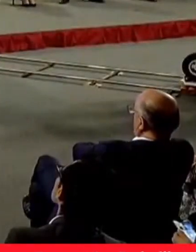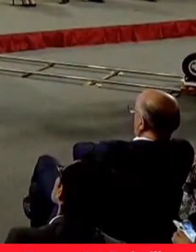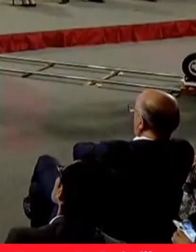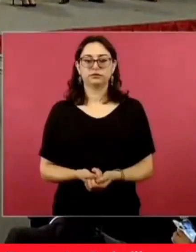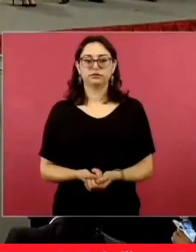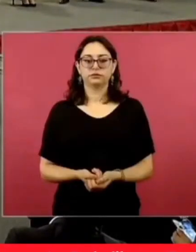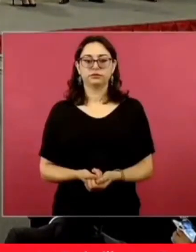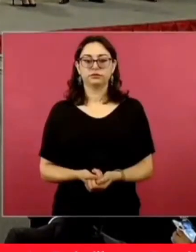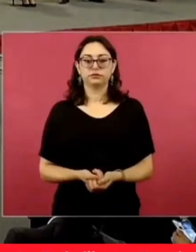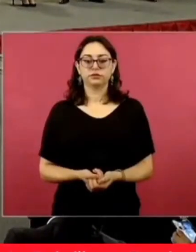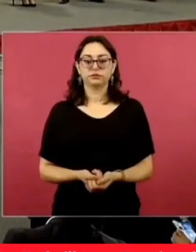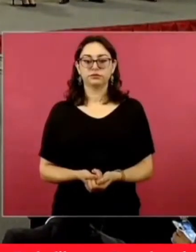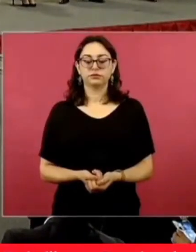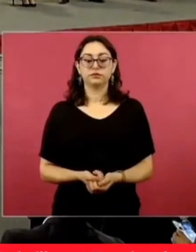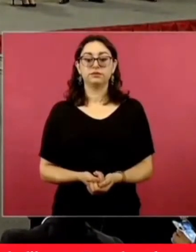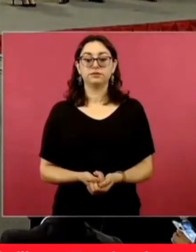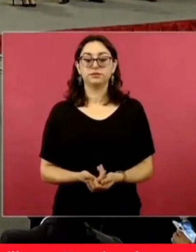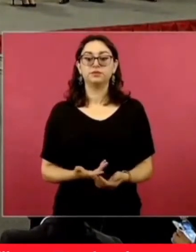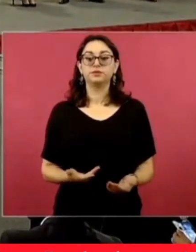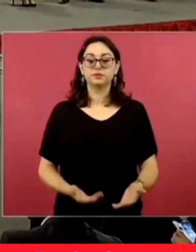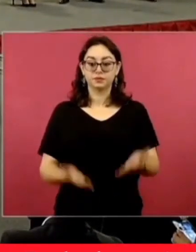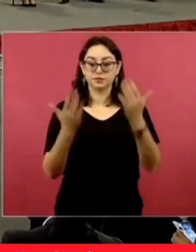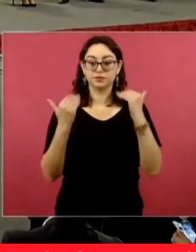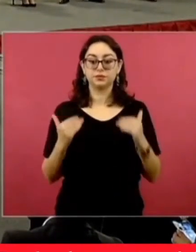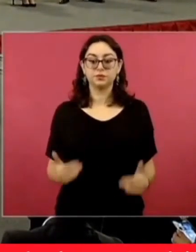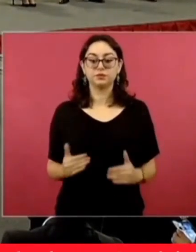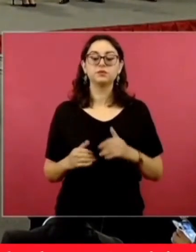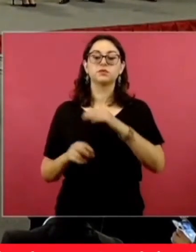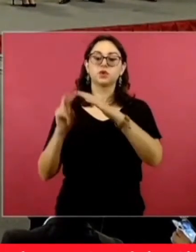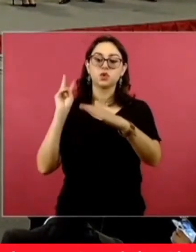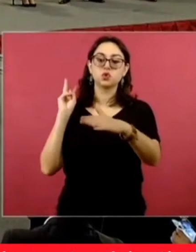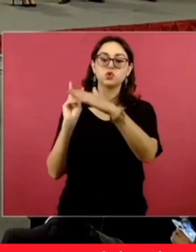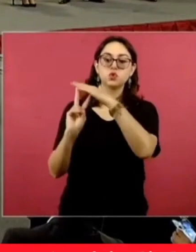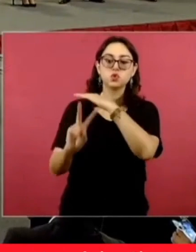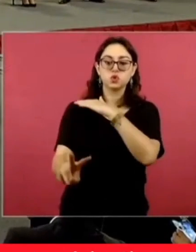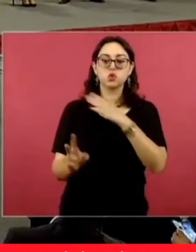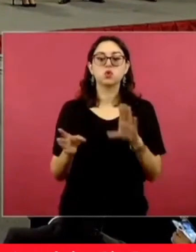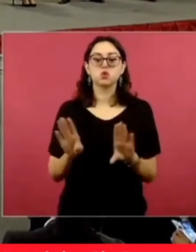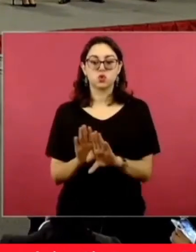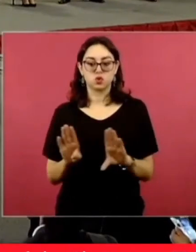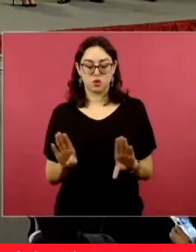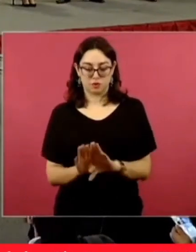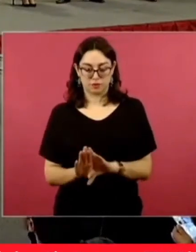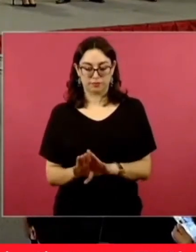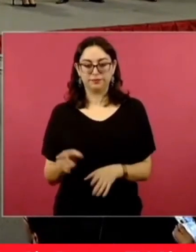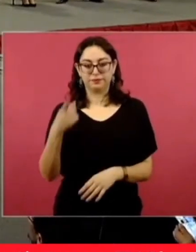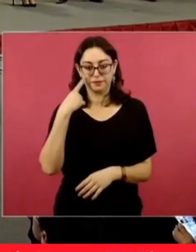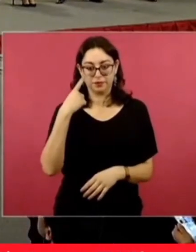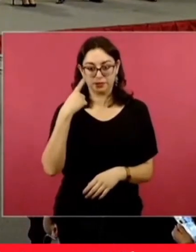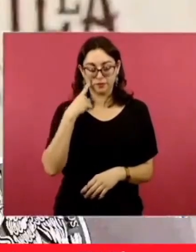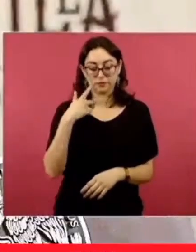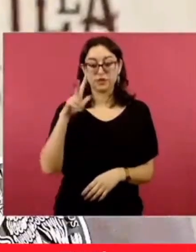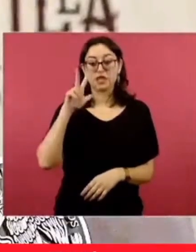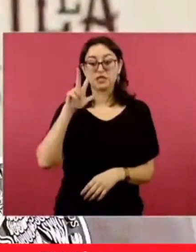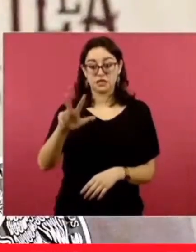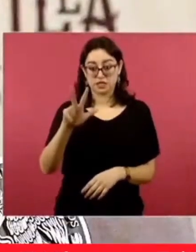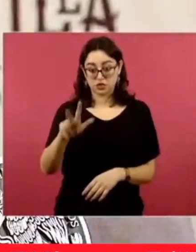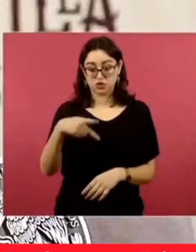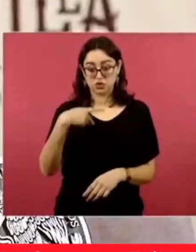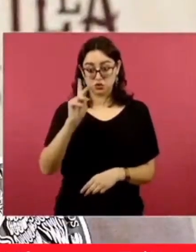Las características, en la lámina que sigue, del trolebus son 18 kilómetros y medio de longitud.